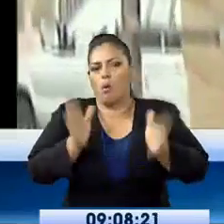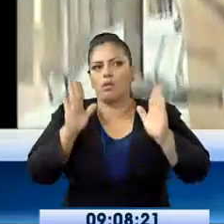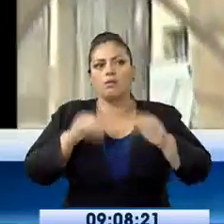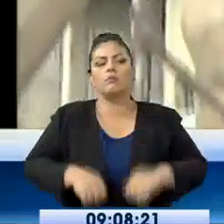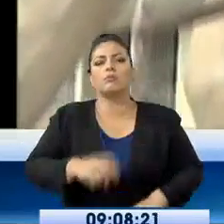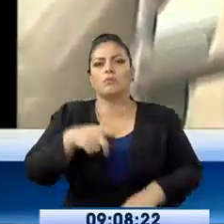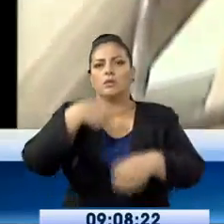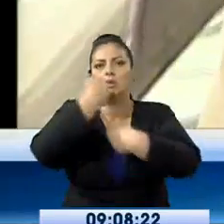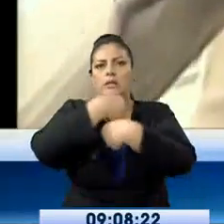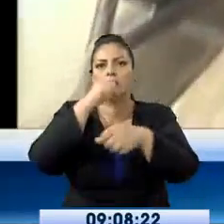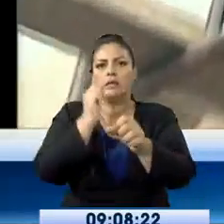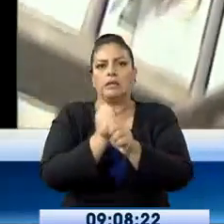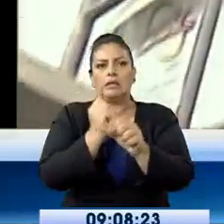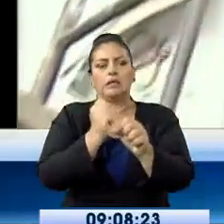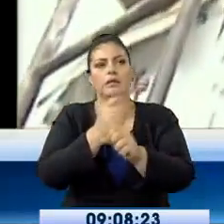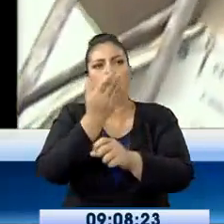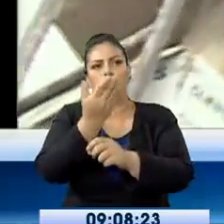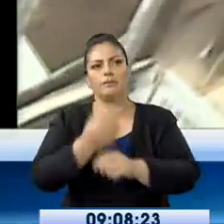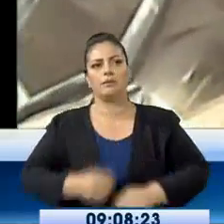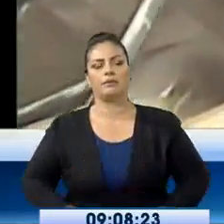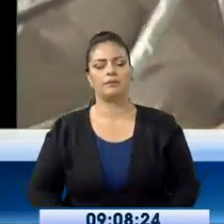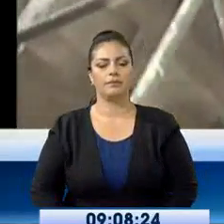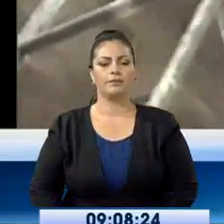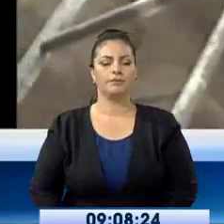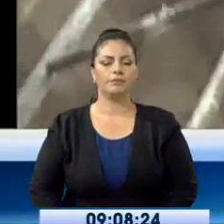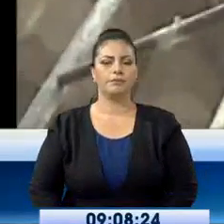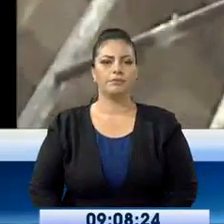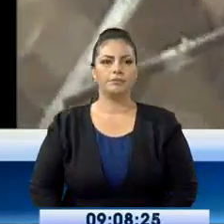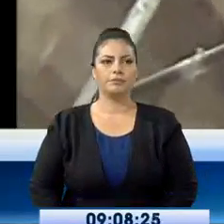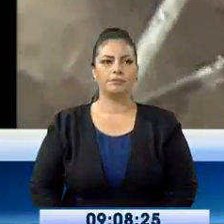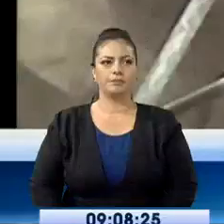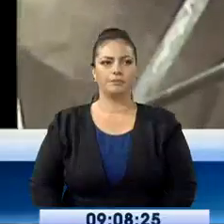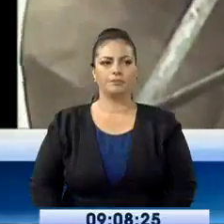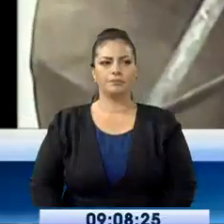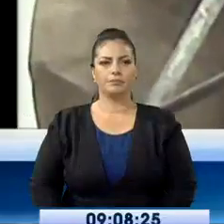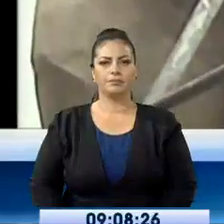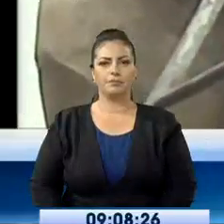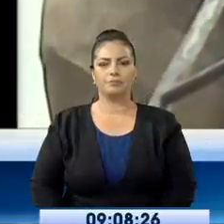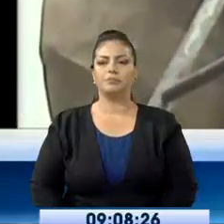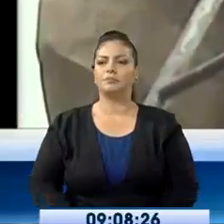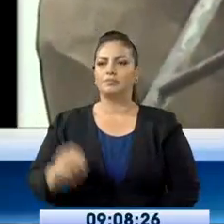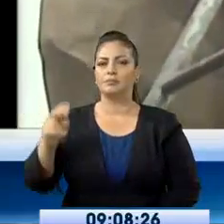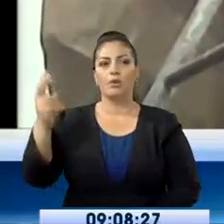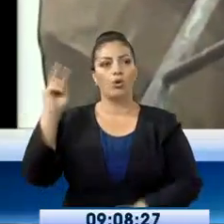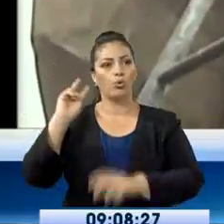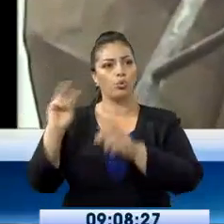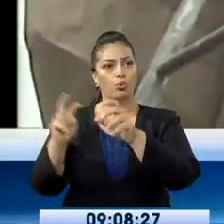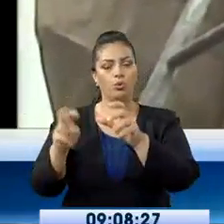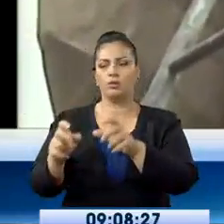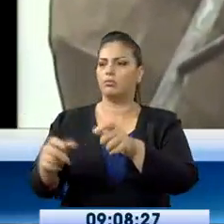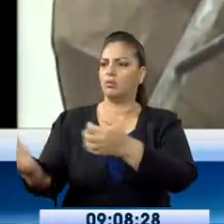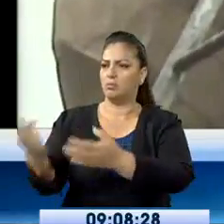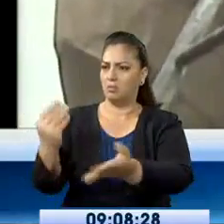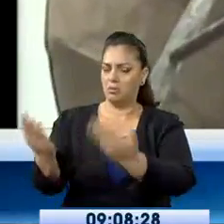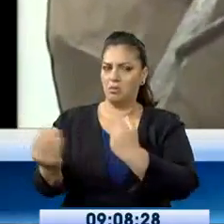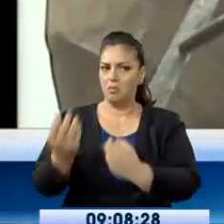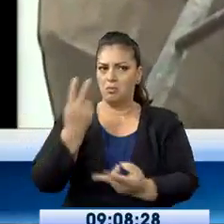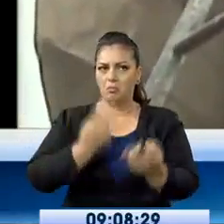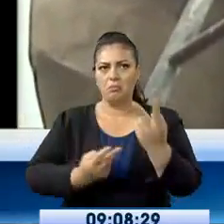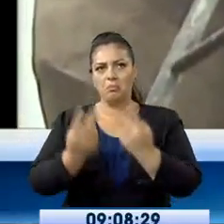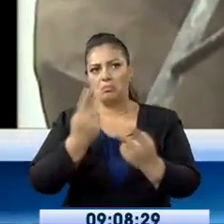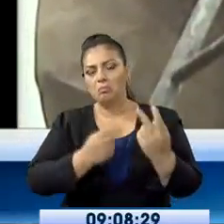igual es algo que necesita un tiempo para que los turistas vengan a ver, ¿no? Y algo para que se lleven un buen